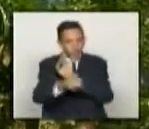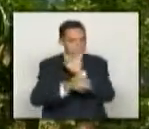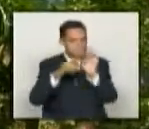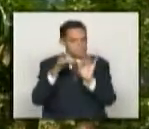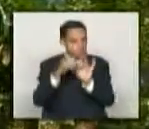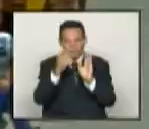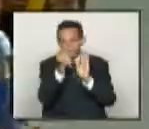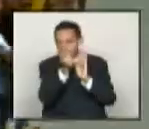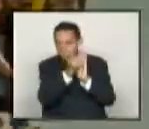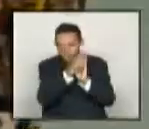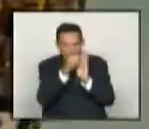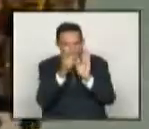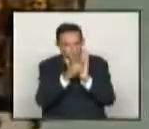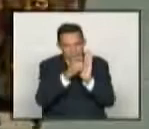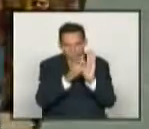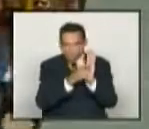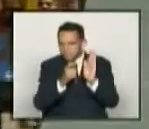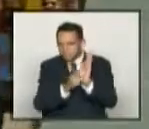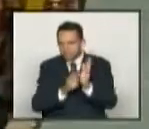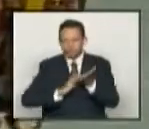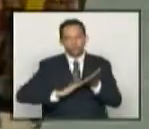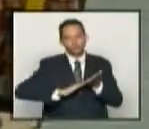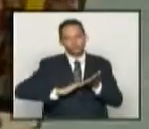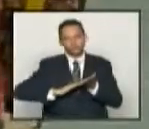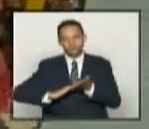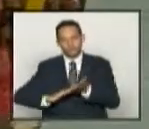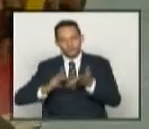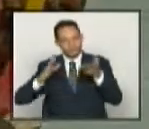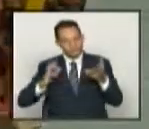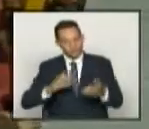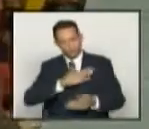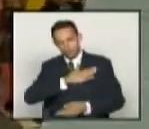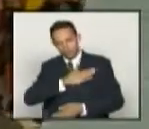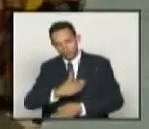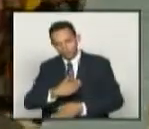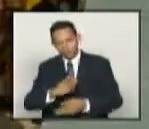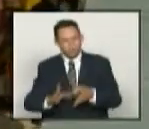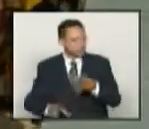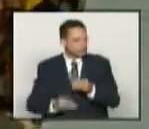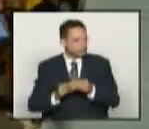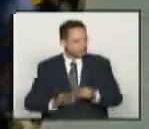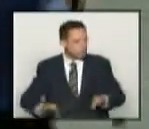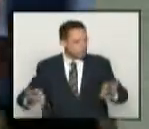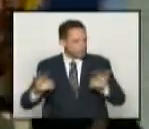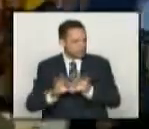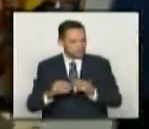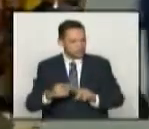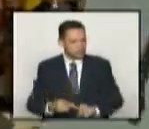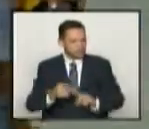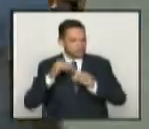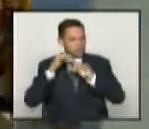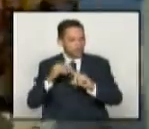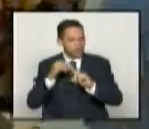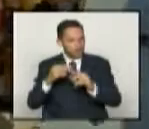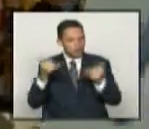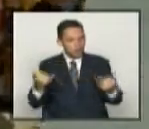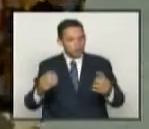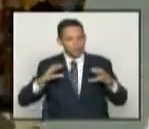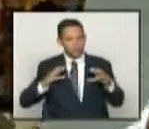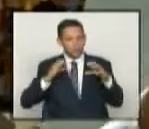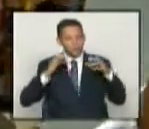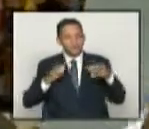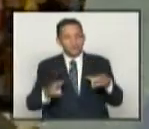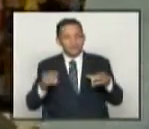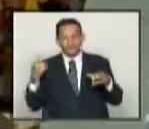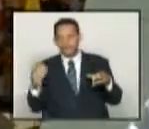el transporte escolar que se está tratando de solucionar y esas cosas, pero básicamente lo que quiere la comunidad,